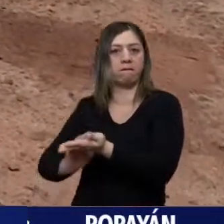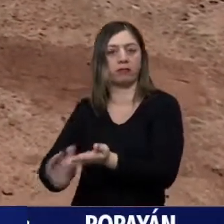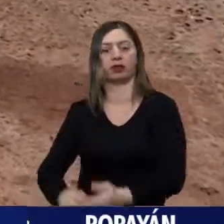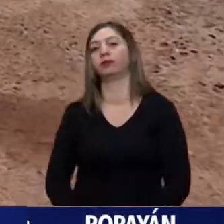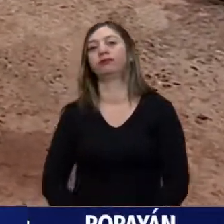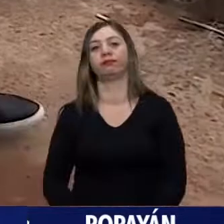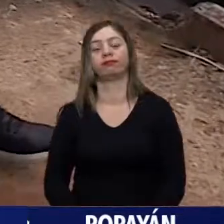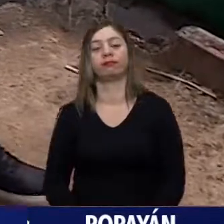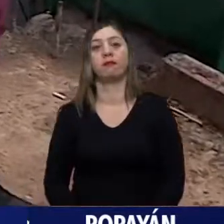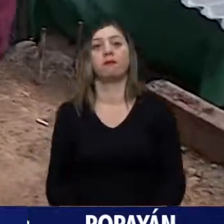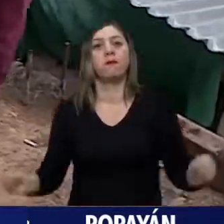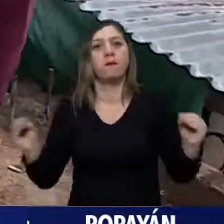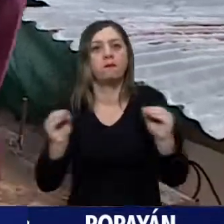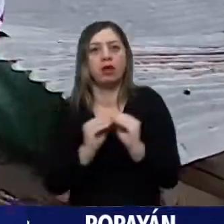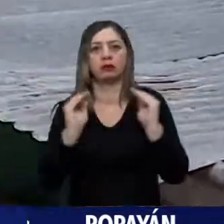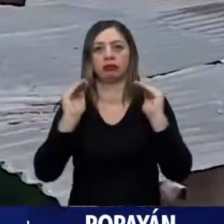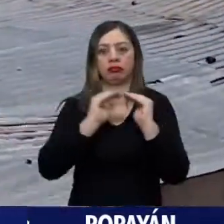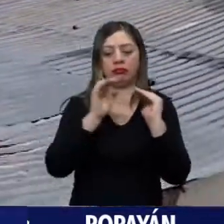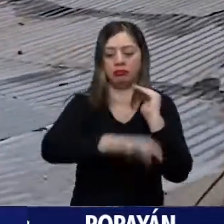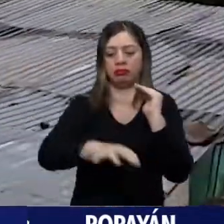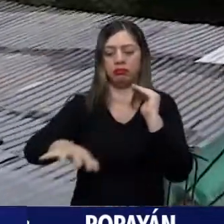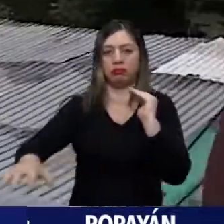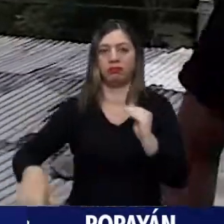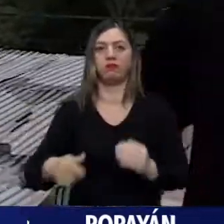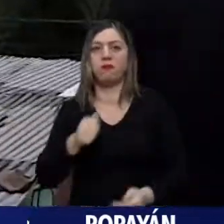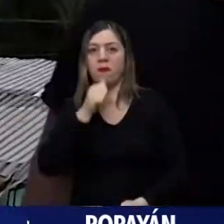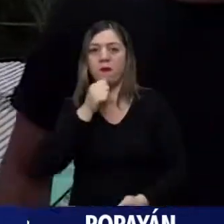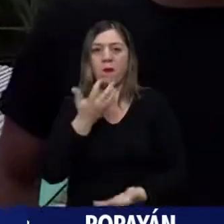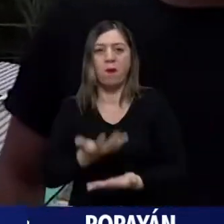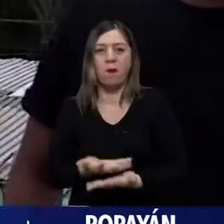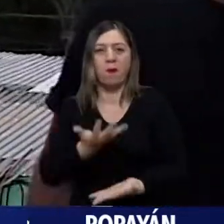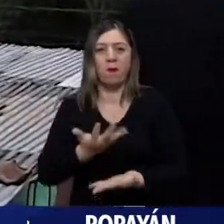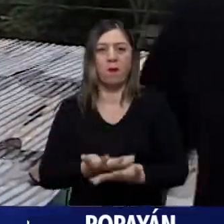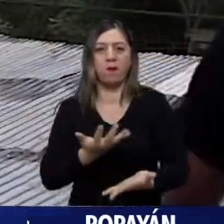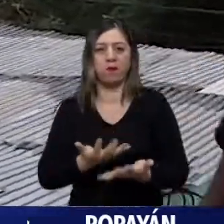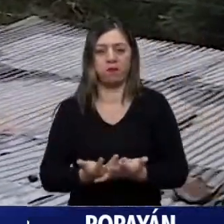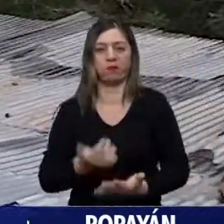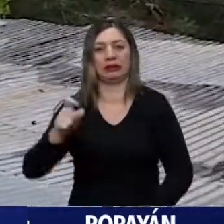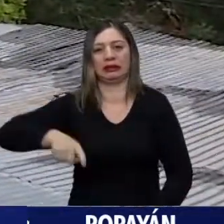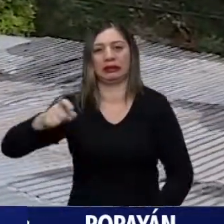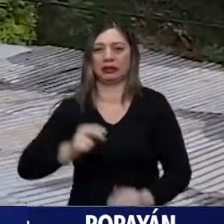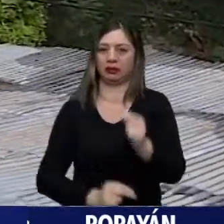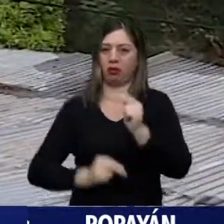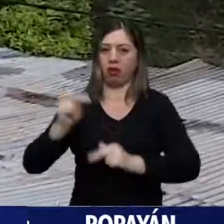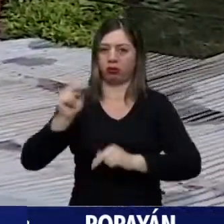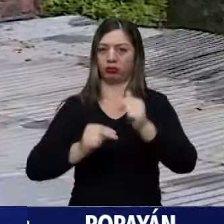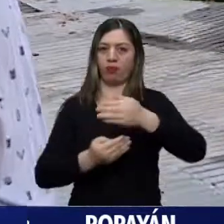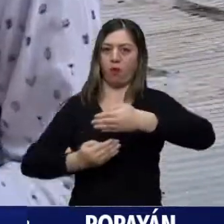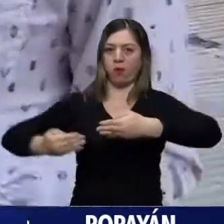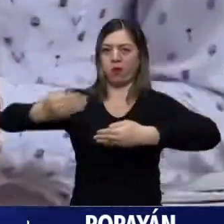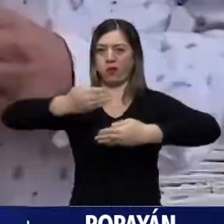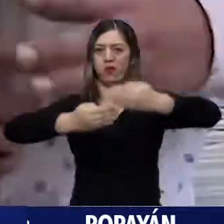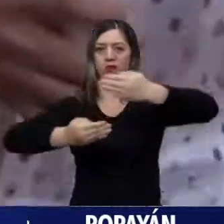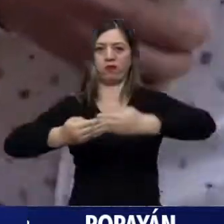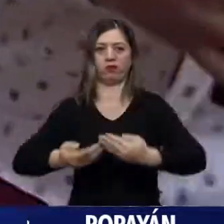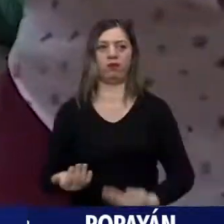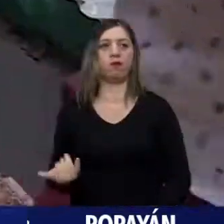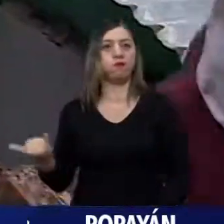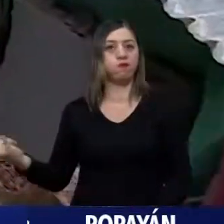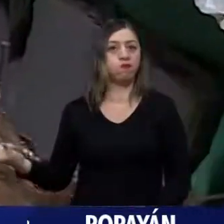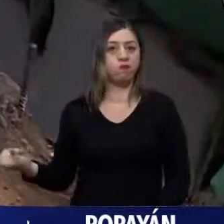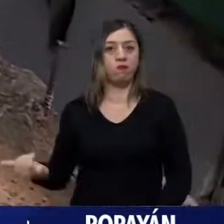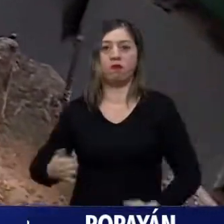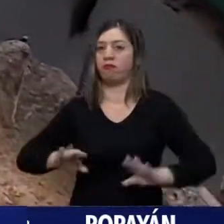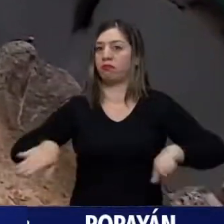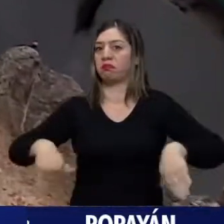también hay varias viviendas que por la filtración que generaba el agua, pues necesitan construir un muro de contención también, que hasta el momento